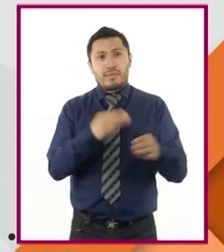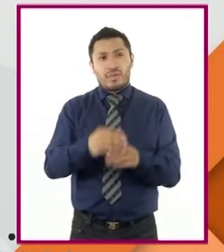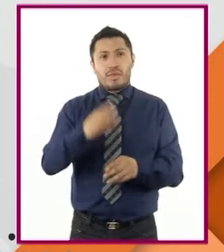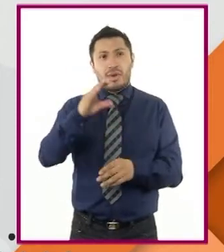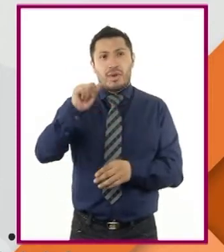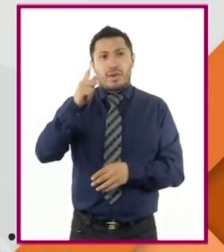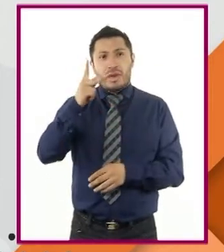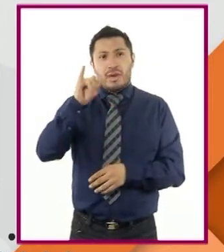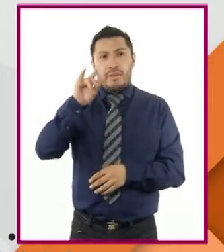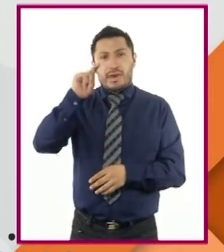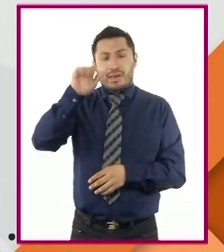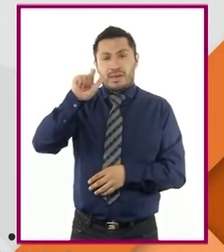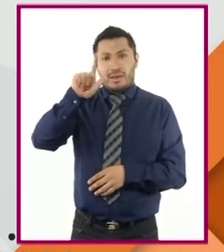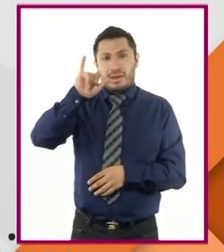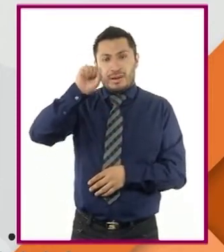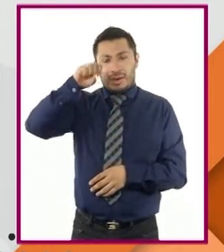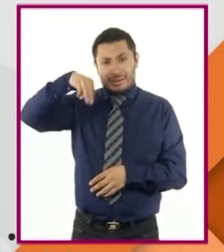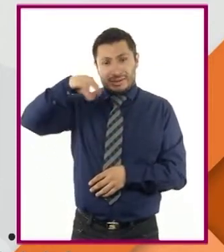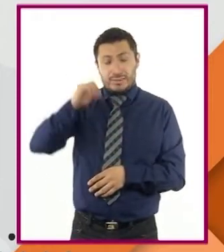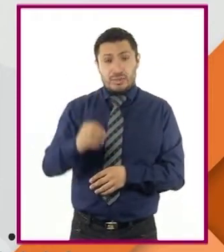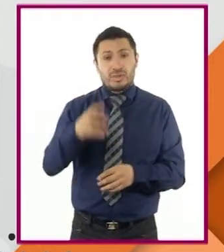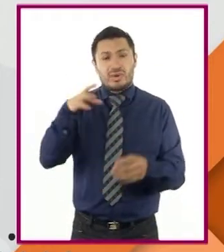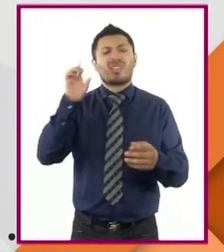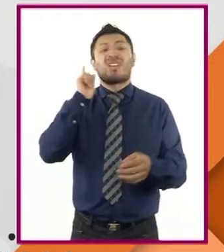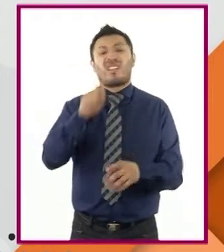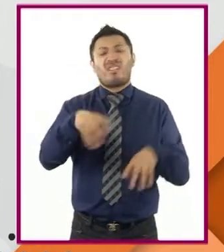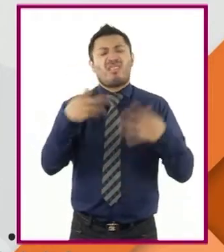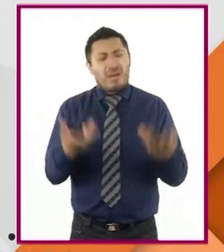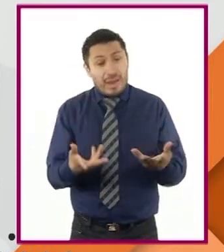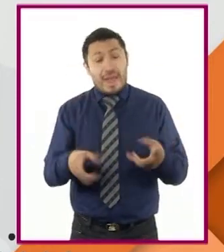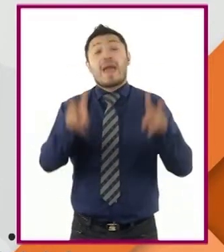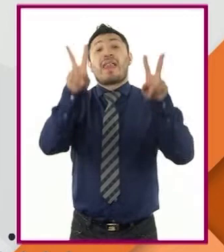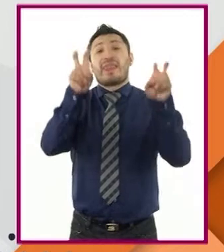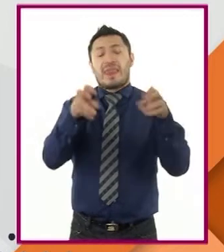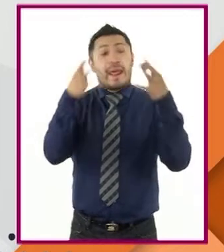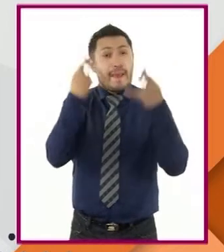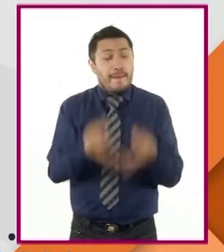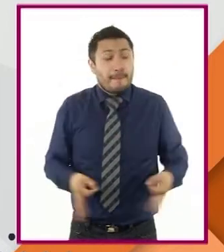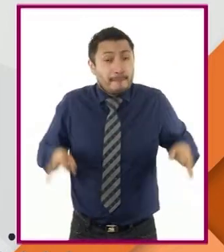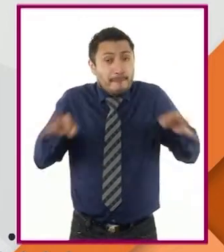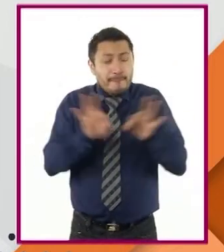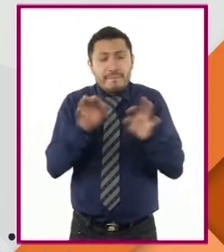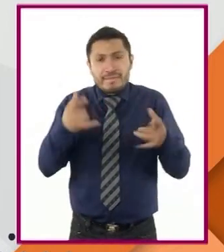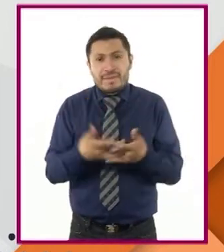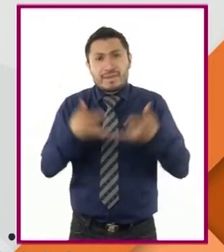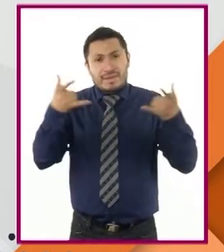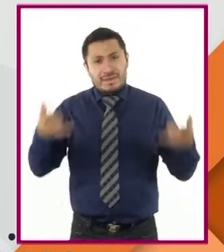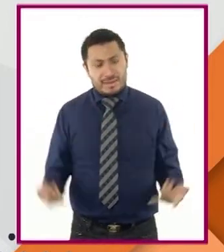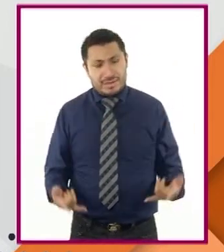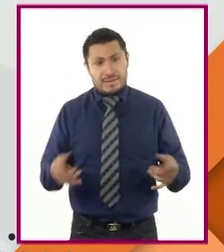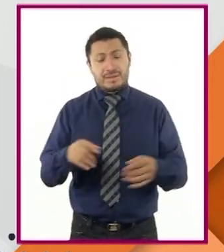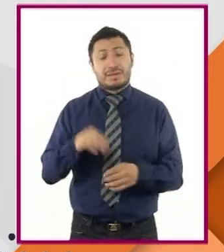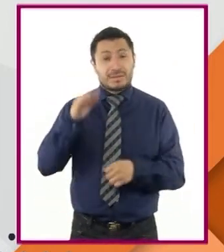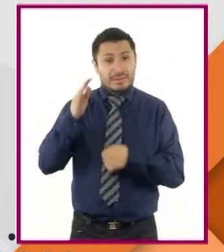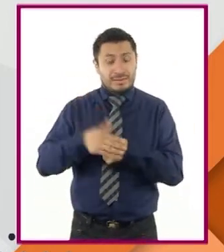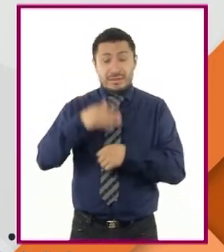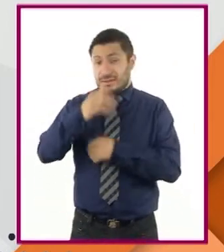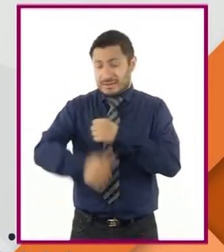capitalismo. El triunfo mundial del capitalismo es el tema más importante de la historia en las décadas posteriores